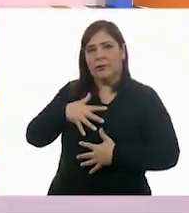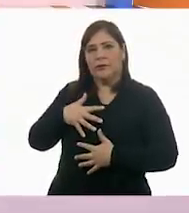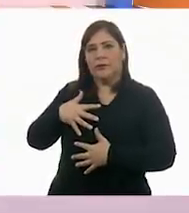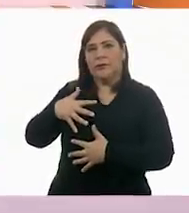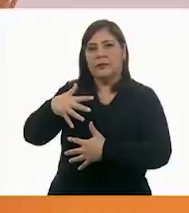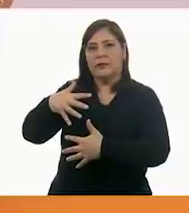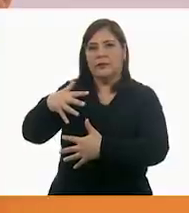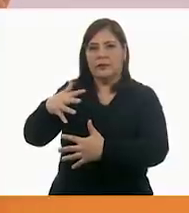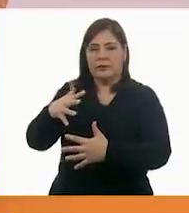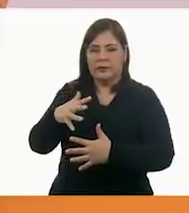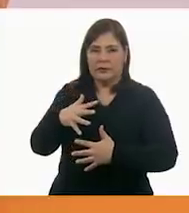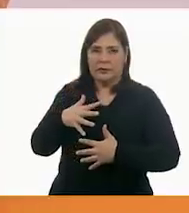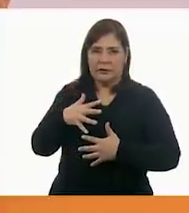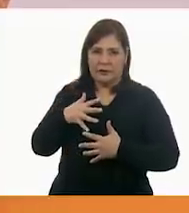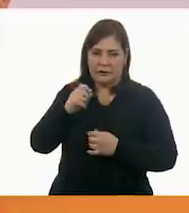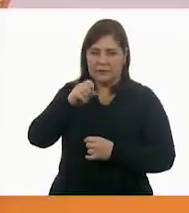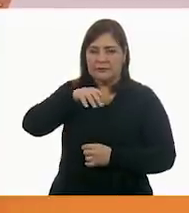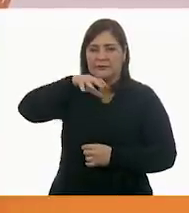respiramos.